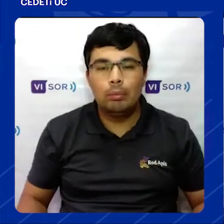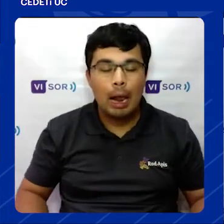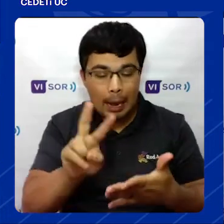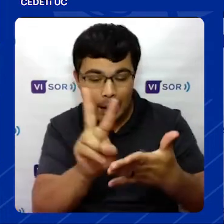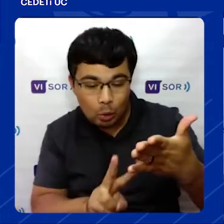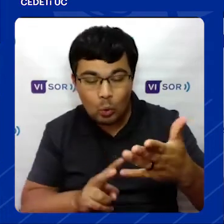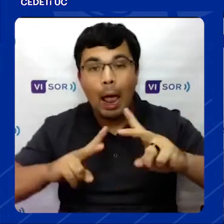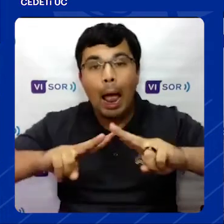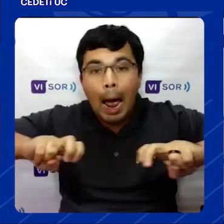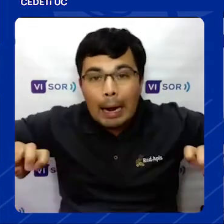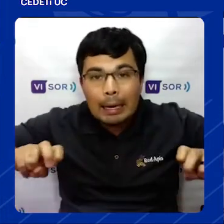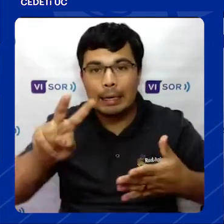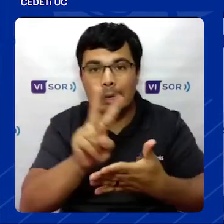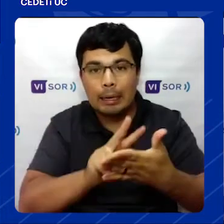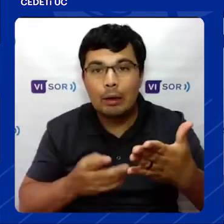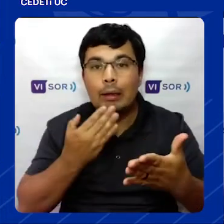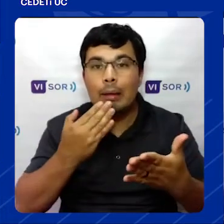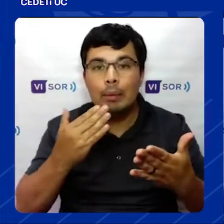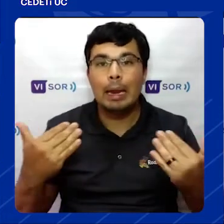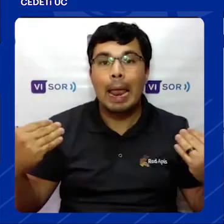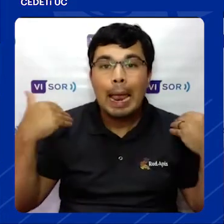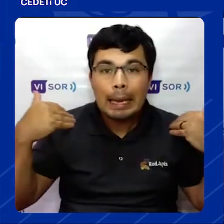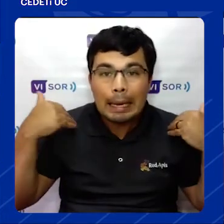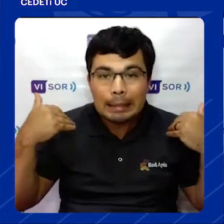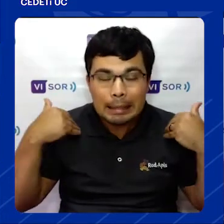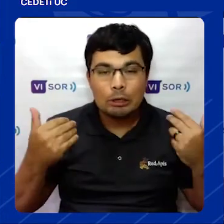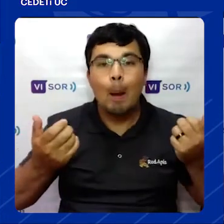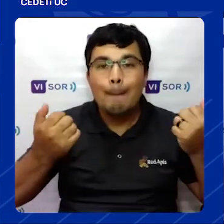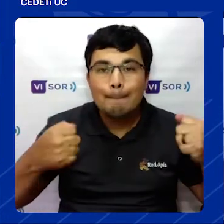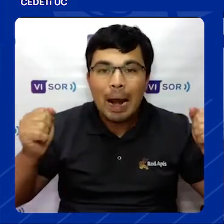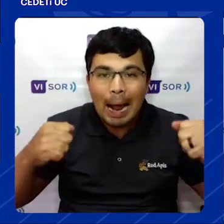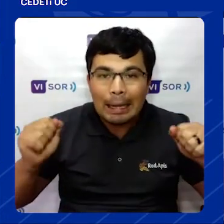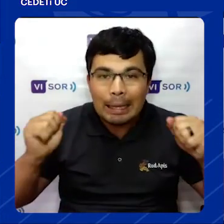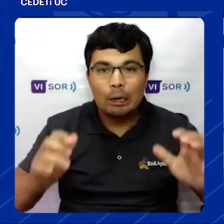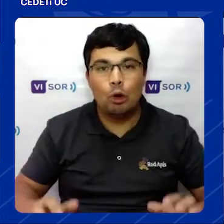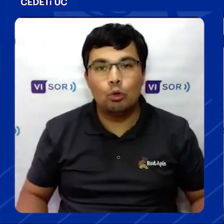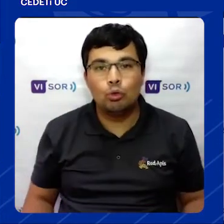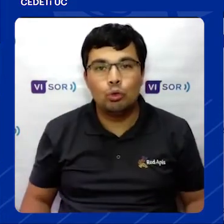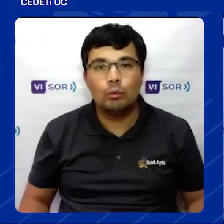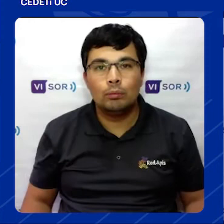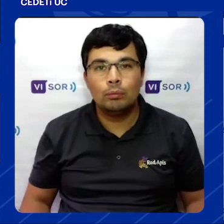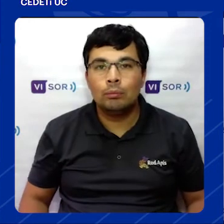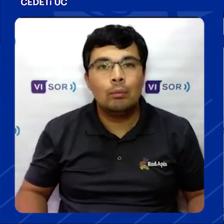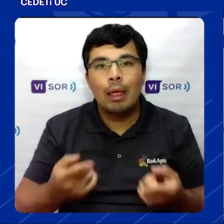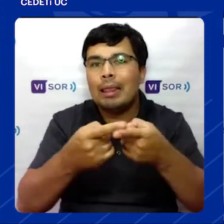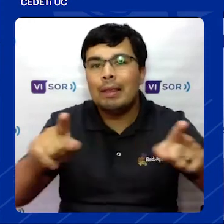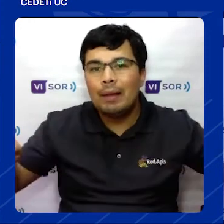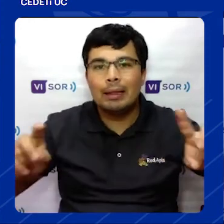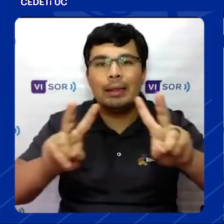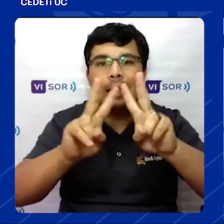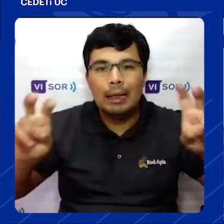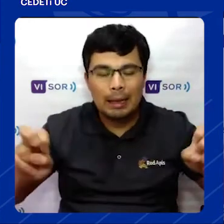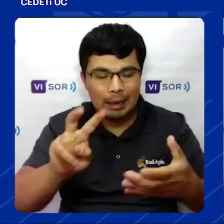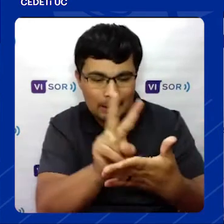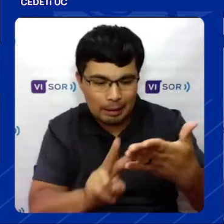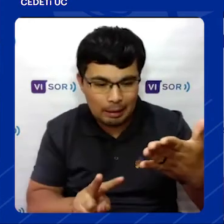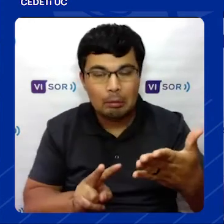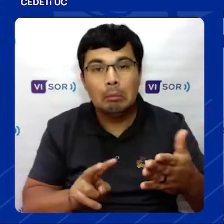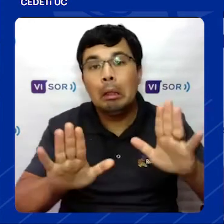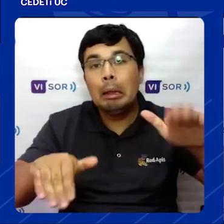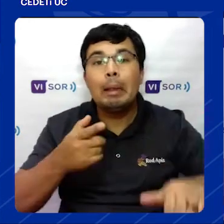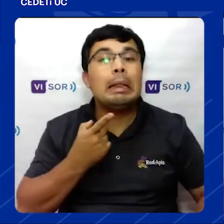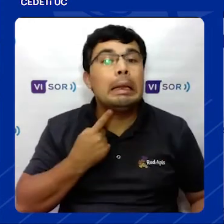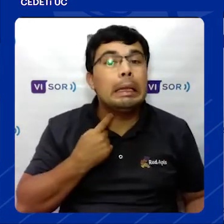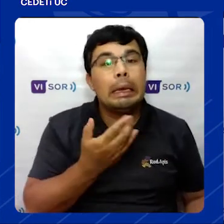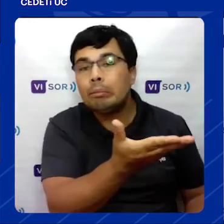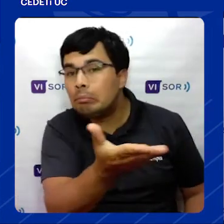lectura y análisis de textos y los ejercicios prácticos de adaptación de distintos tipos de textos dependiendo de la formación o del interés de cada